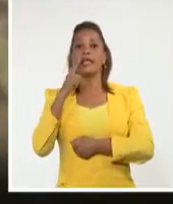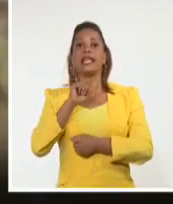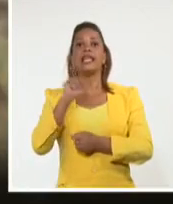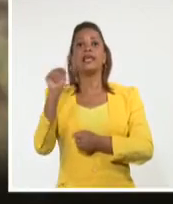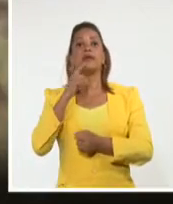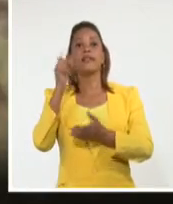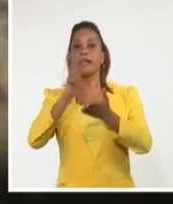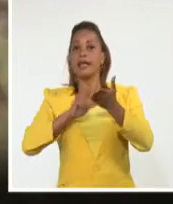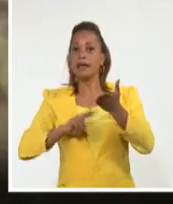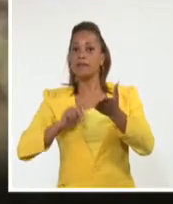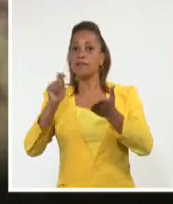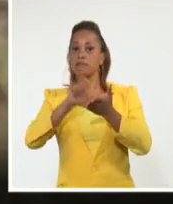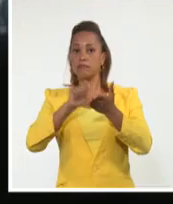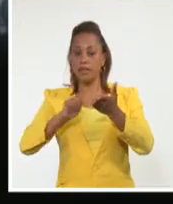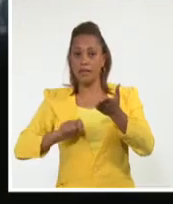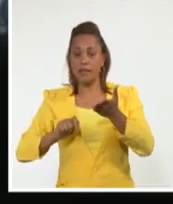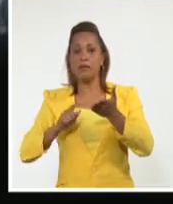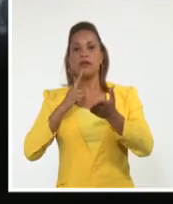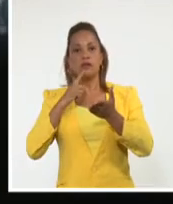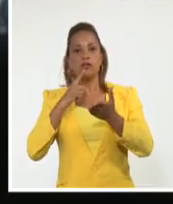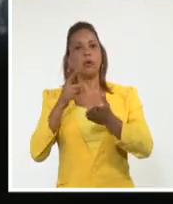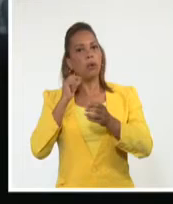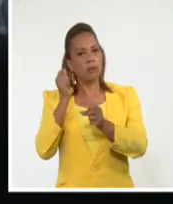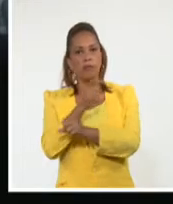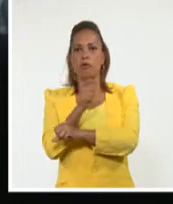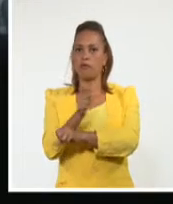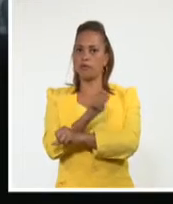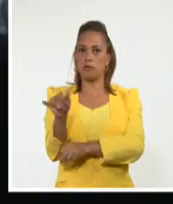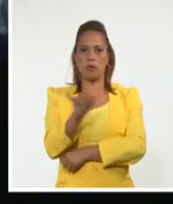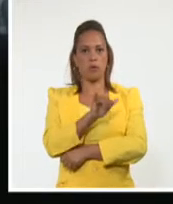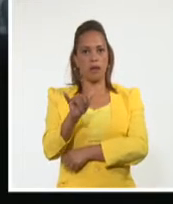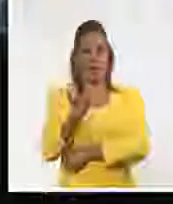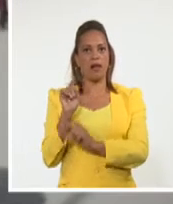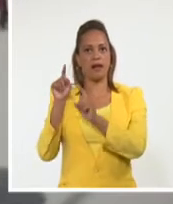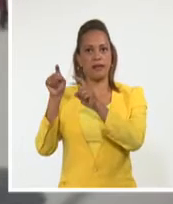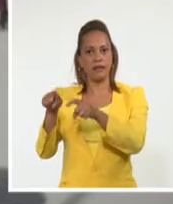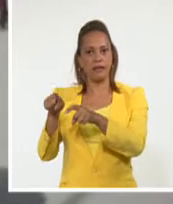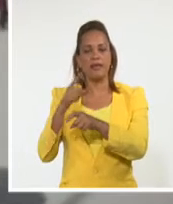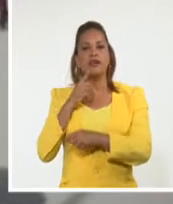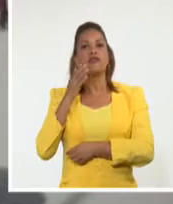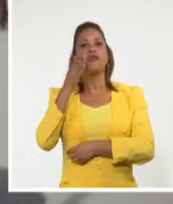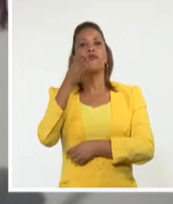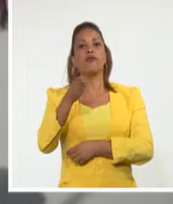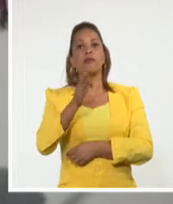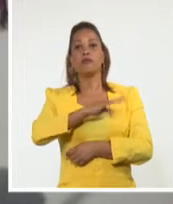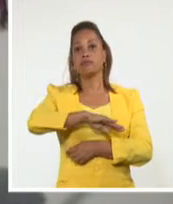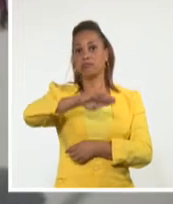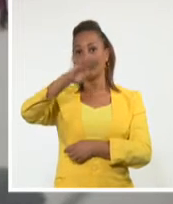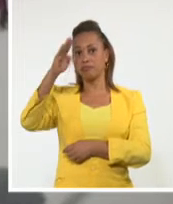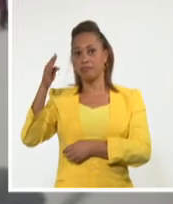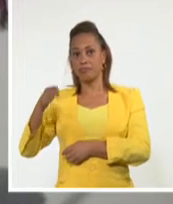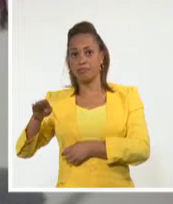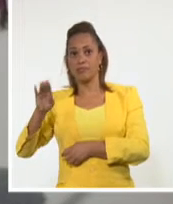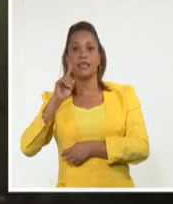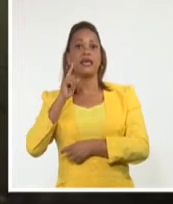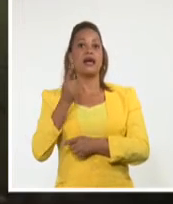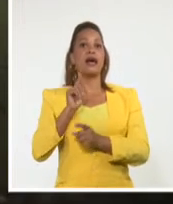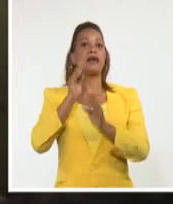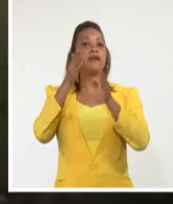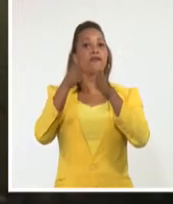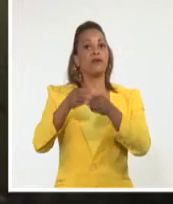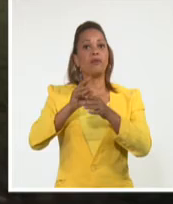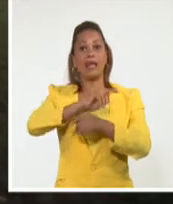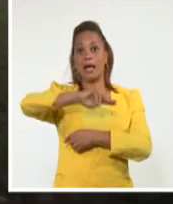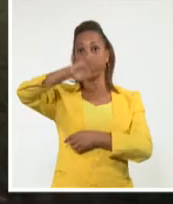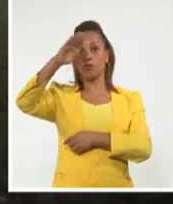Yo alfabeticé la comunidad donde nació Evo. Y subíamos para la cordillera mientras resistiéramos la